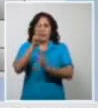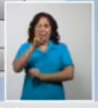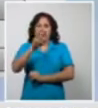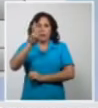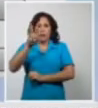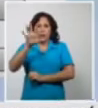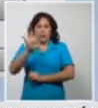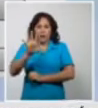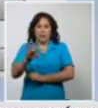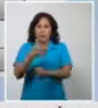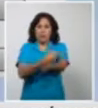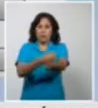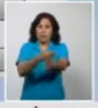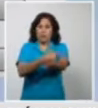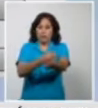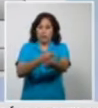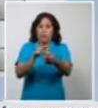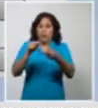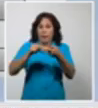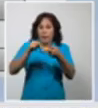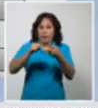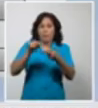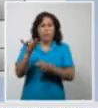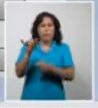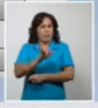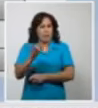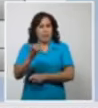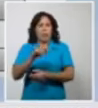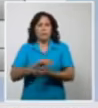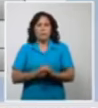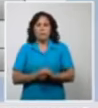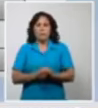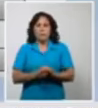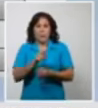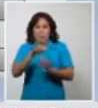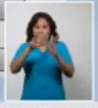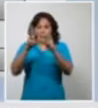67.335 muestras, y de ellas